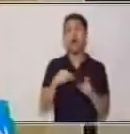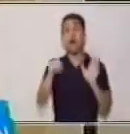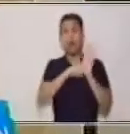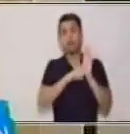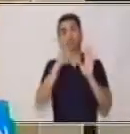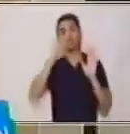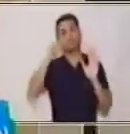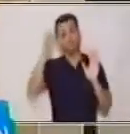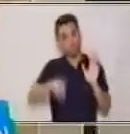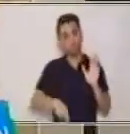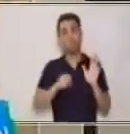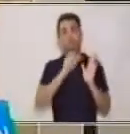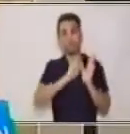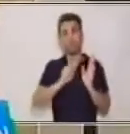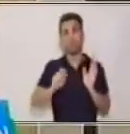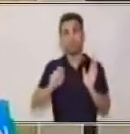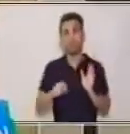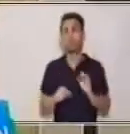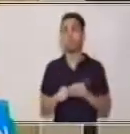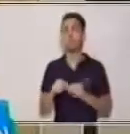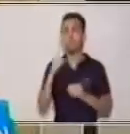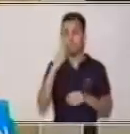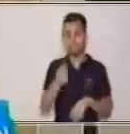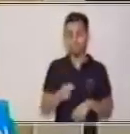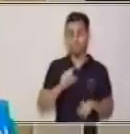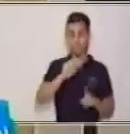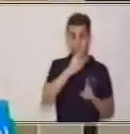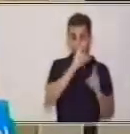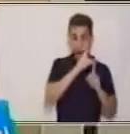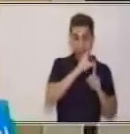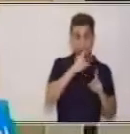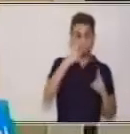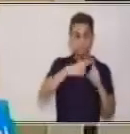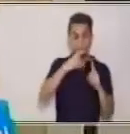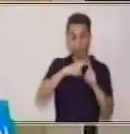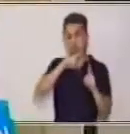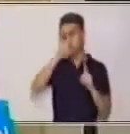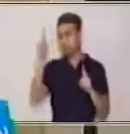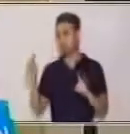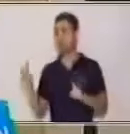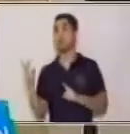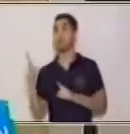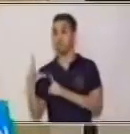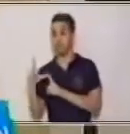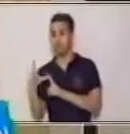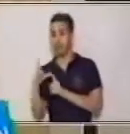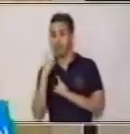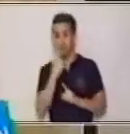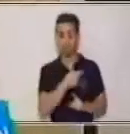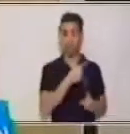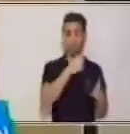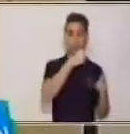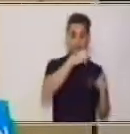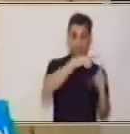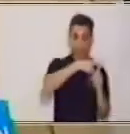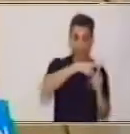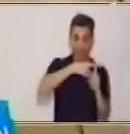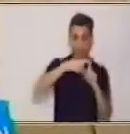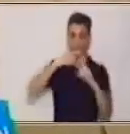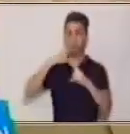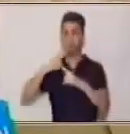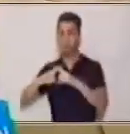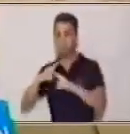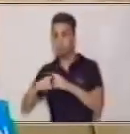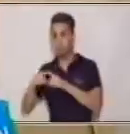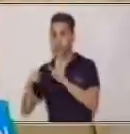el siguiente, que es el primer término por el segundo término. Y vea usted, aquí tenemos positivo y aquí tenemos